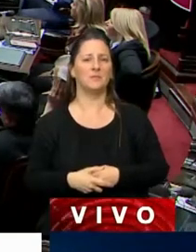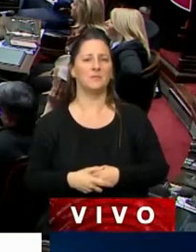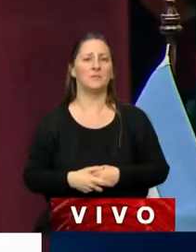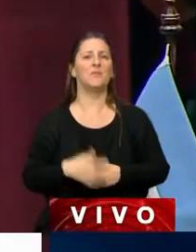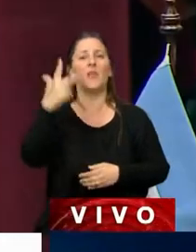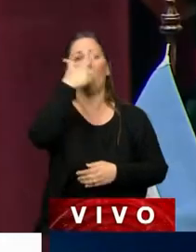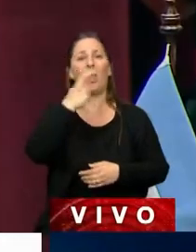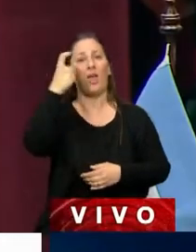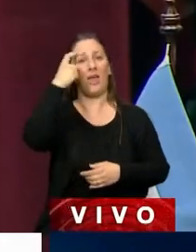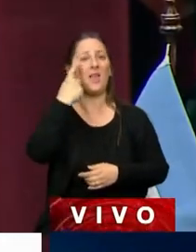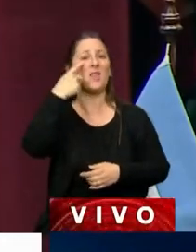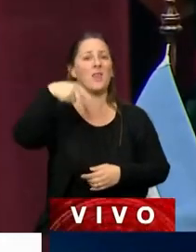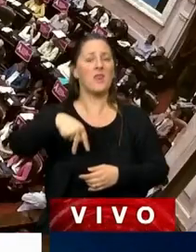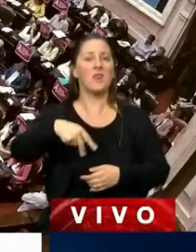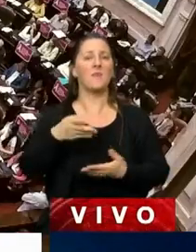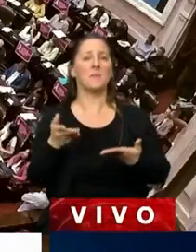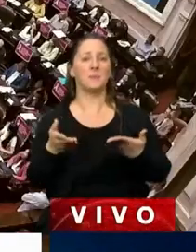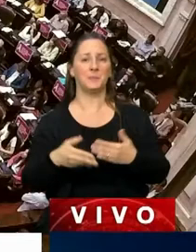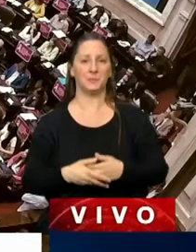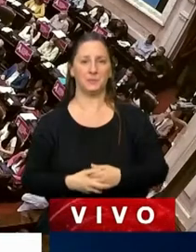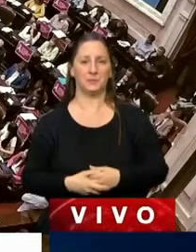Diputado Hein.